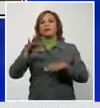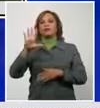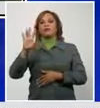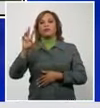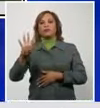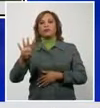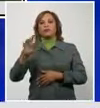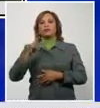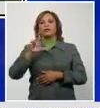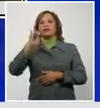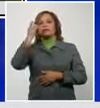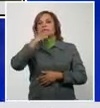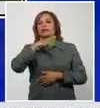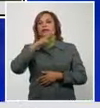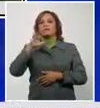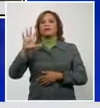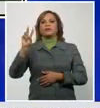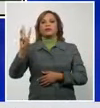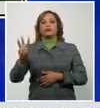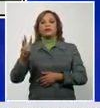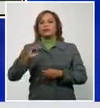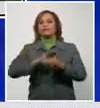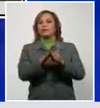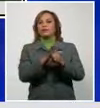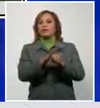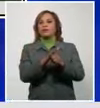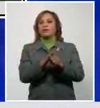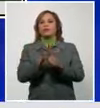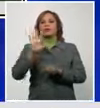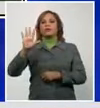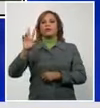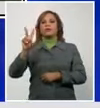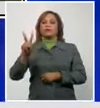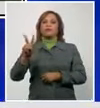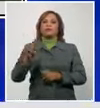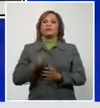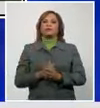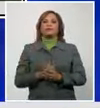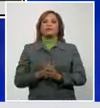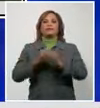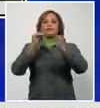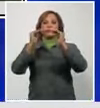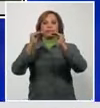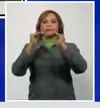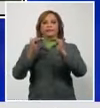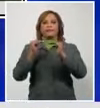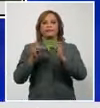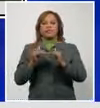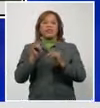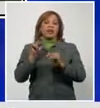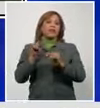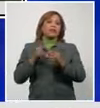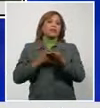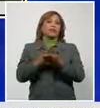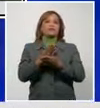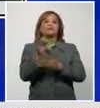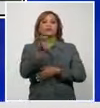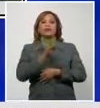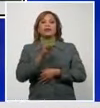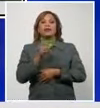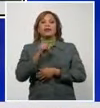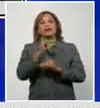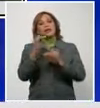Lisa 53, Arroyo Naranjo con 52. Ahí le siguen los otros municipios y el de menor número